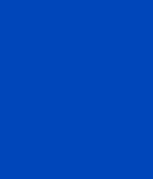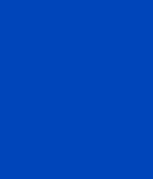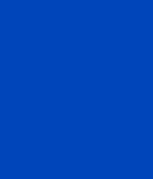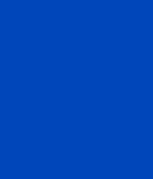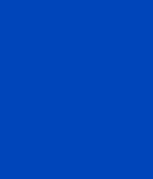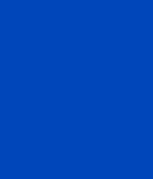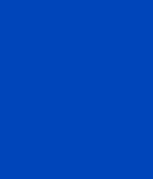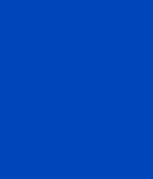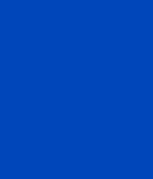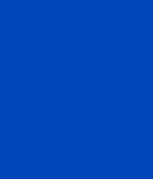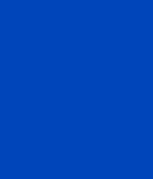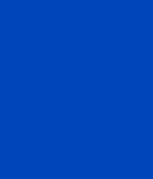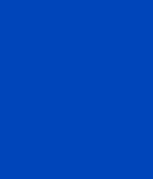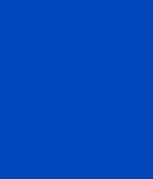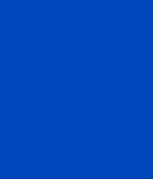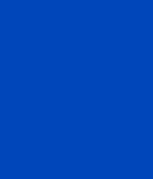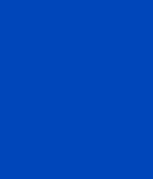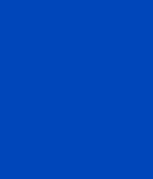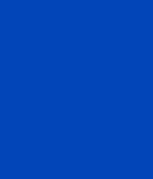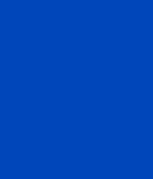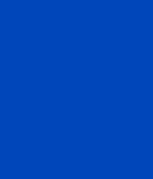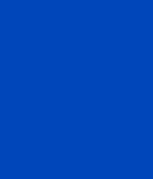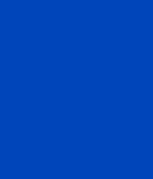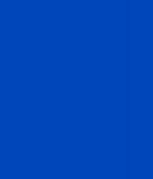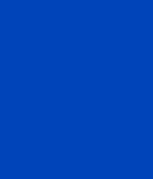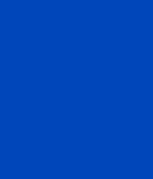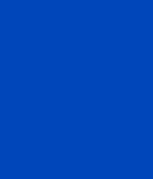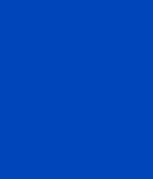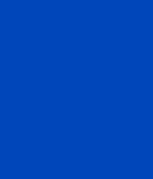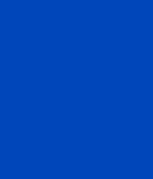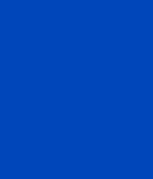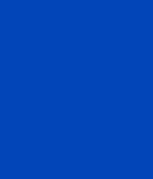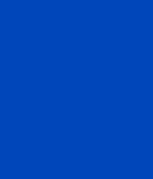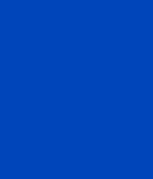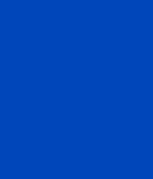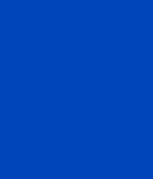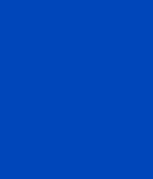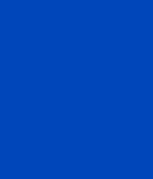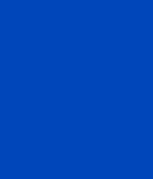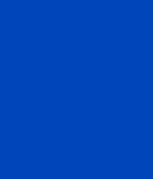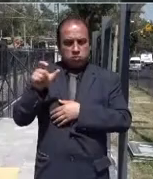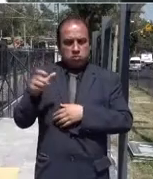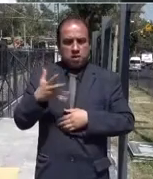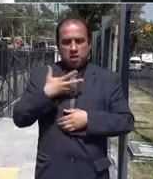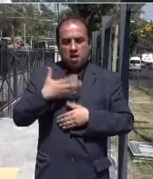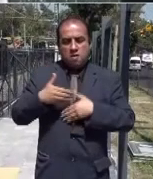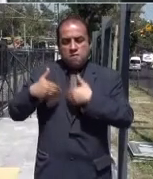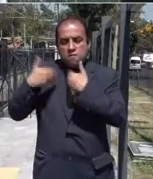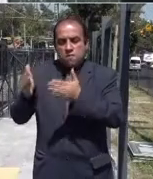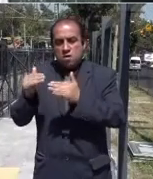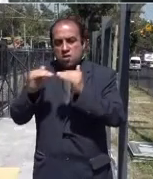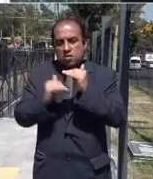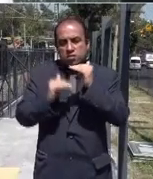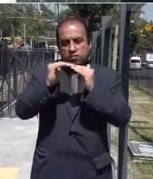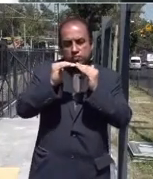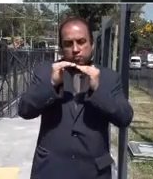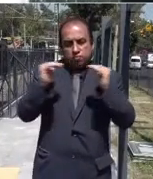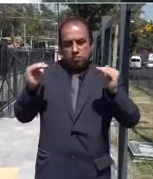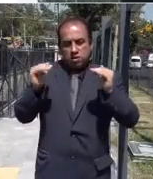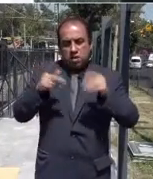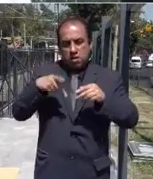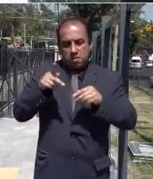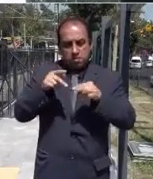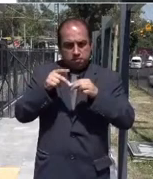este tramo, contando la terminal de Xochimilco, estaban fuera de la altura de la plataforma del tren.